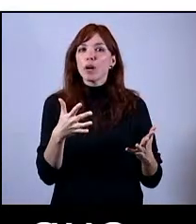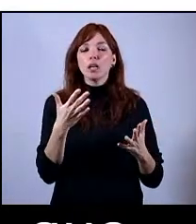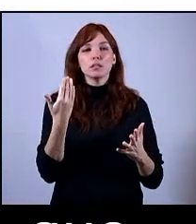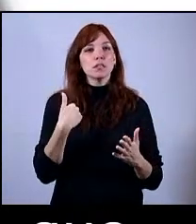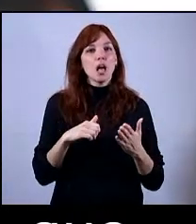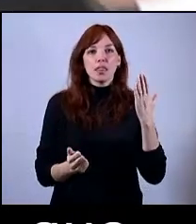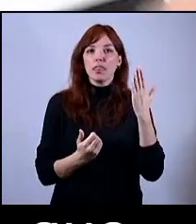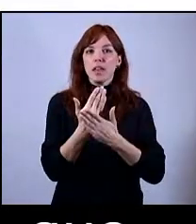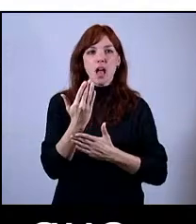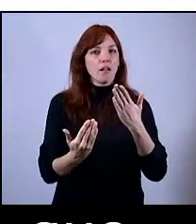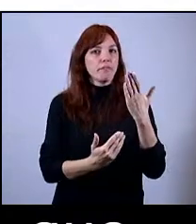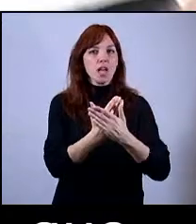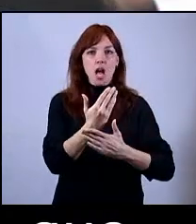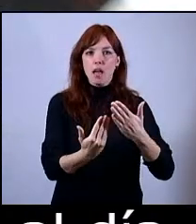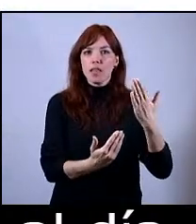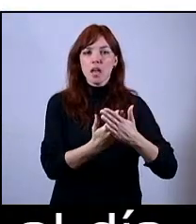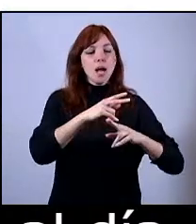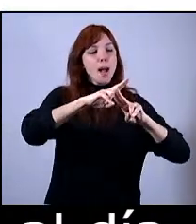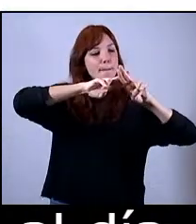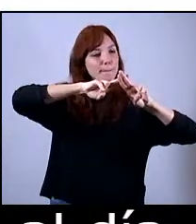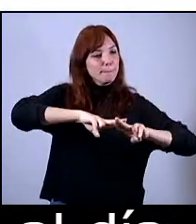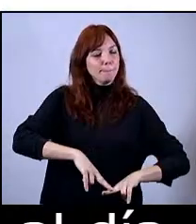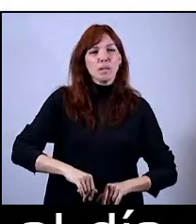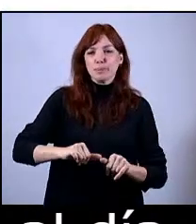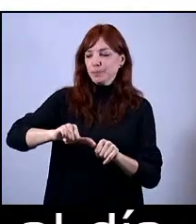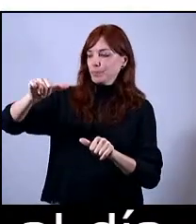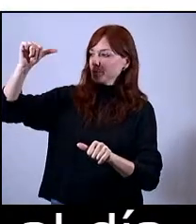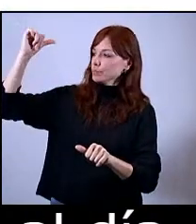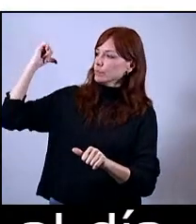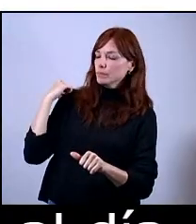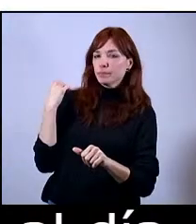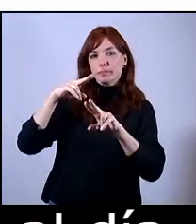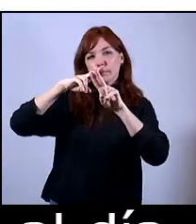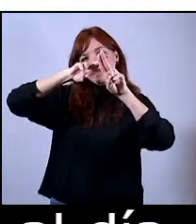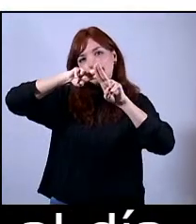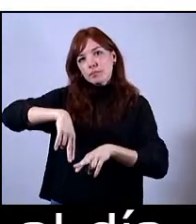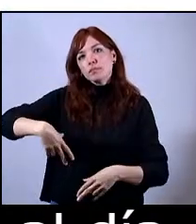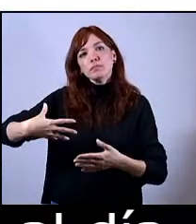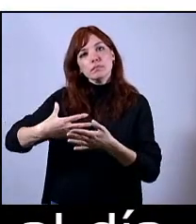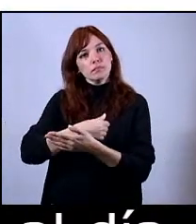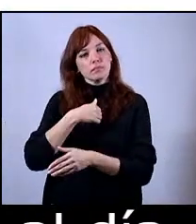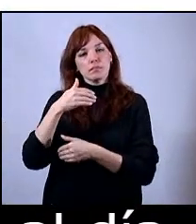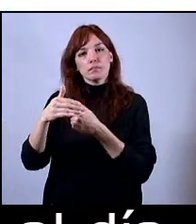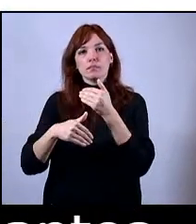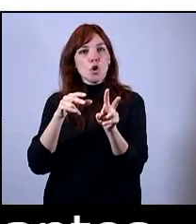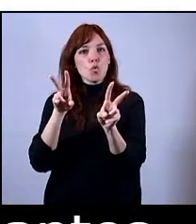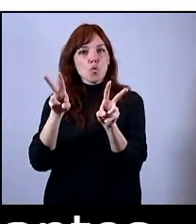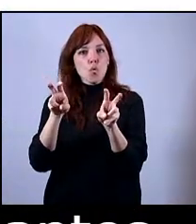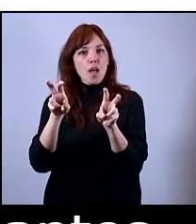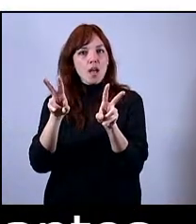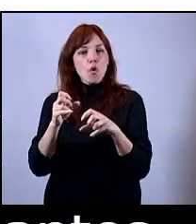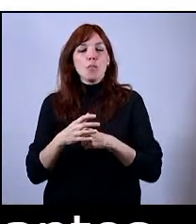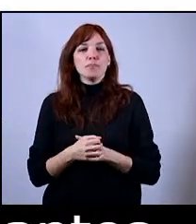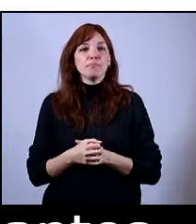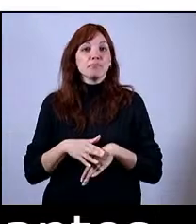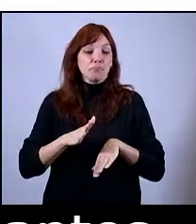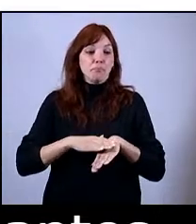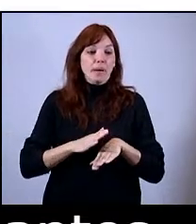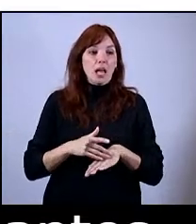Lo que estamos es revisando todo lo anterior que entró antes de que hiciéramos ese procedimiento nuevo para